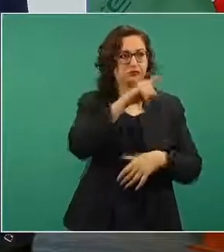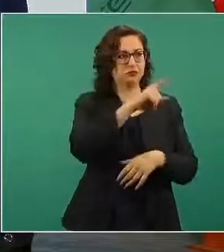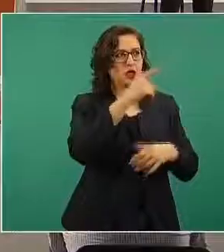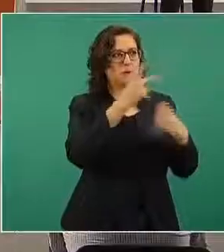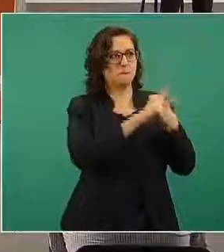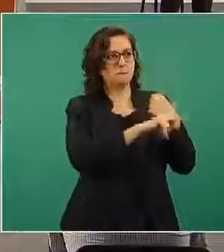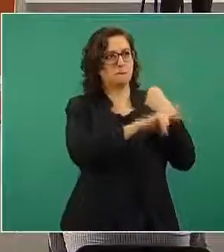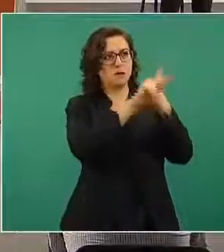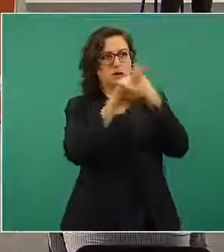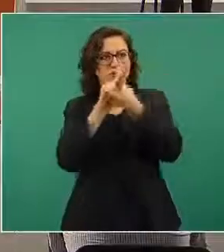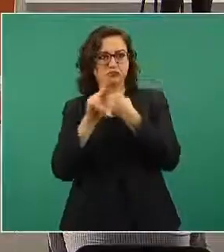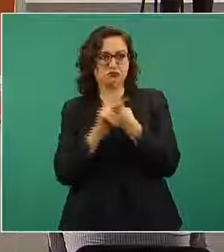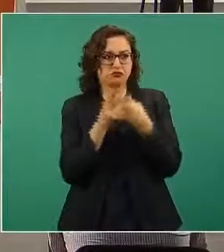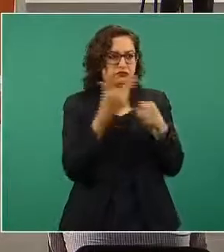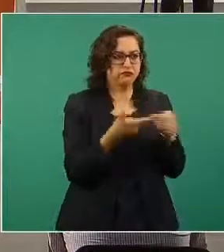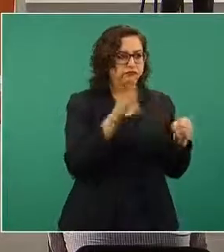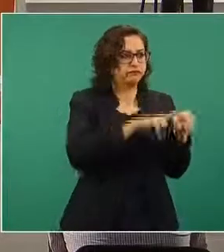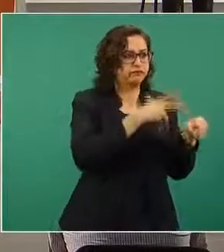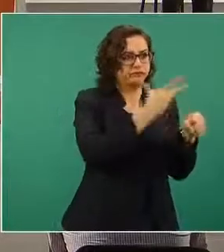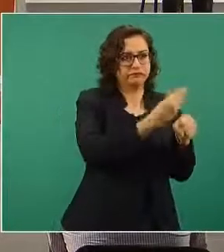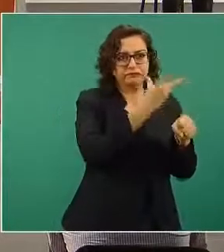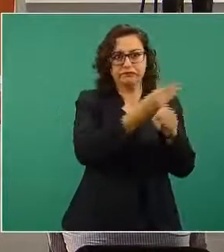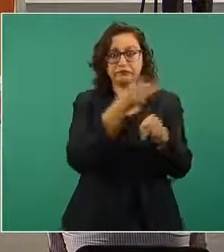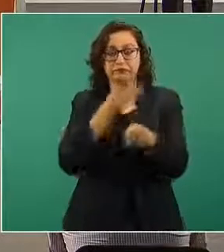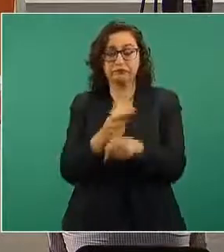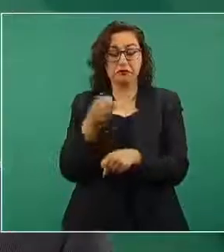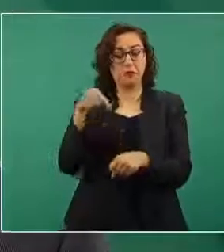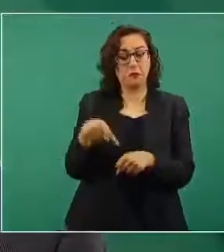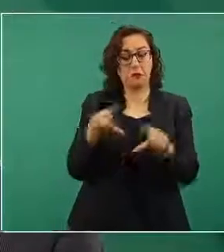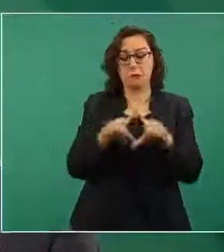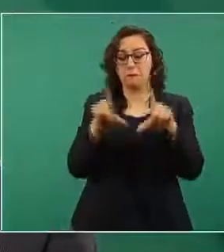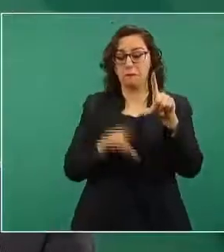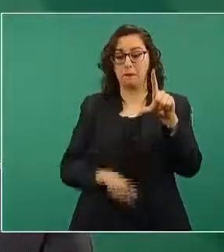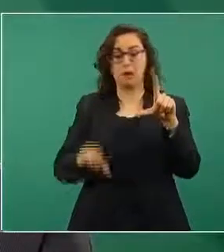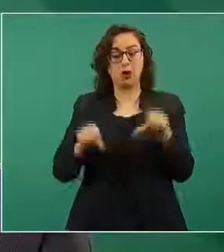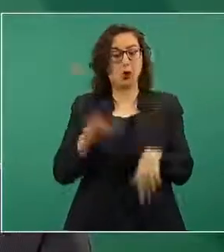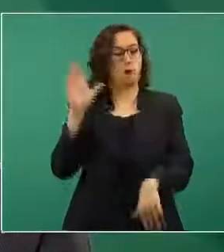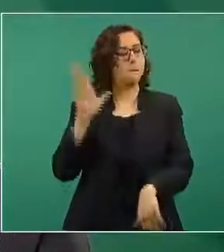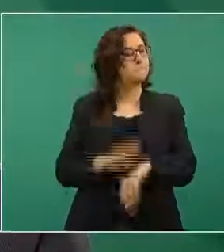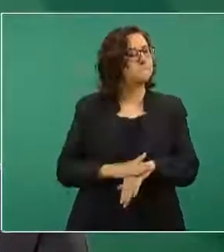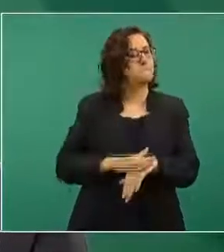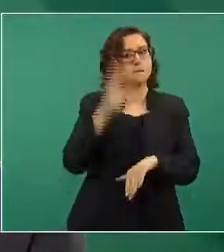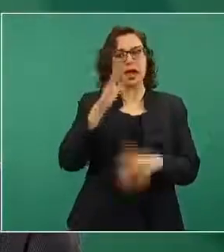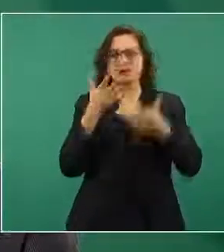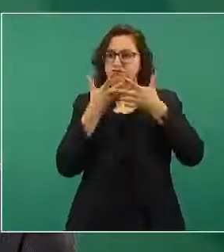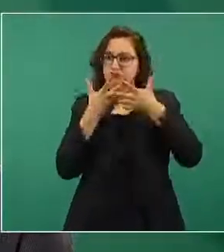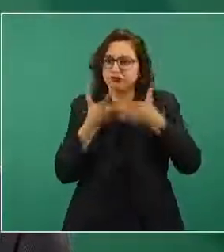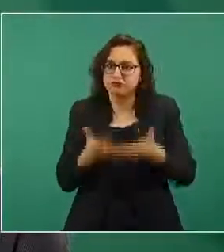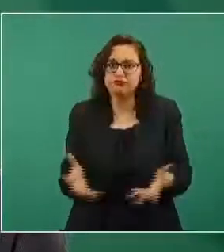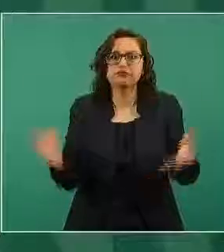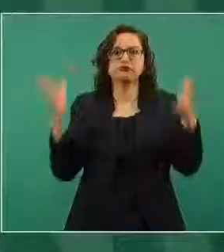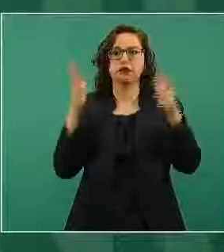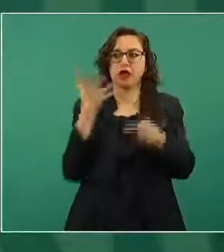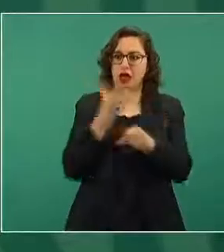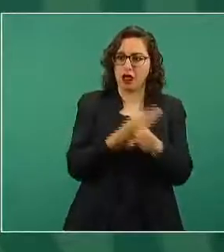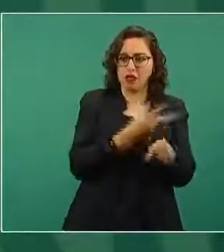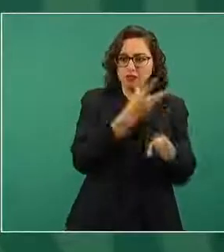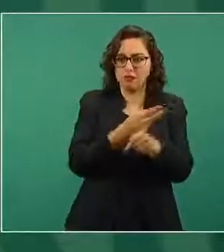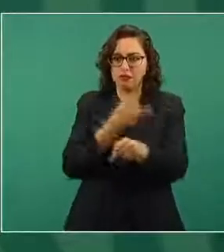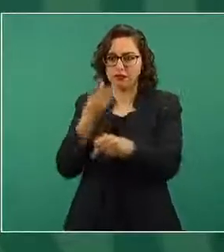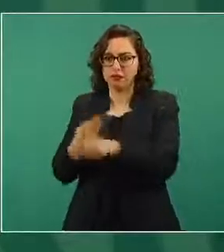la Organización Mundial de la Salud. Tuvimos una ampliación de casi 6 veces el número de camas destinadas a la atención